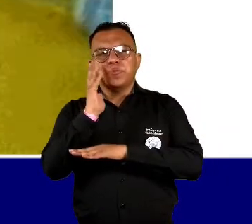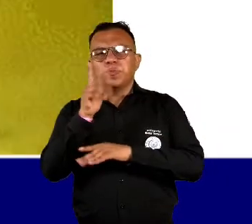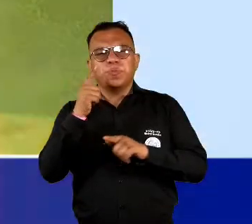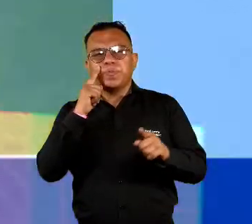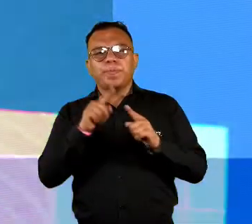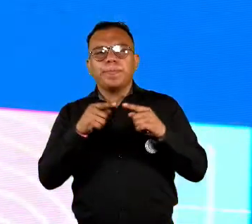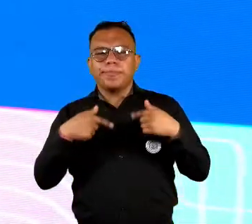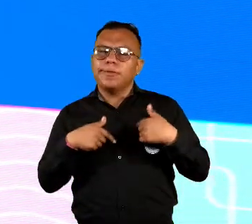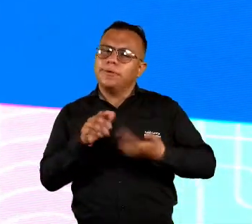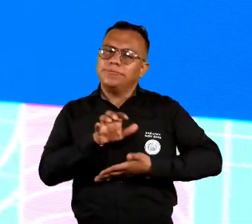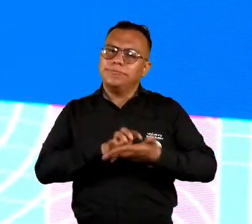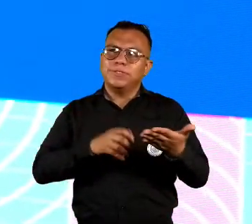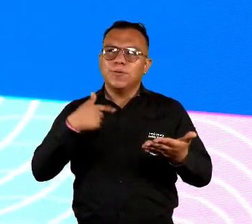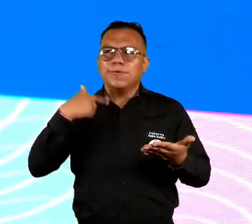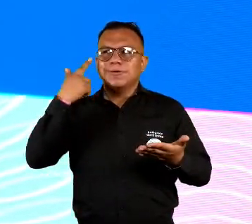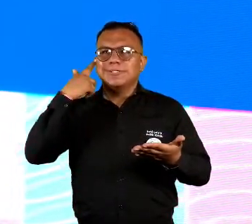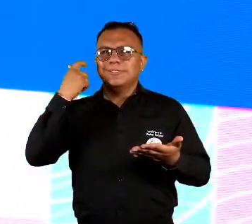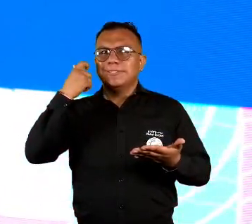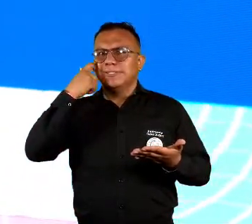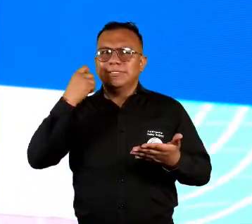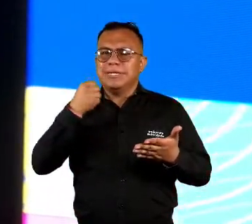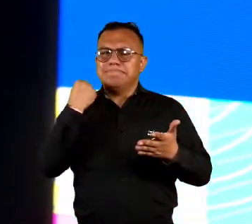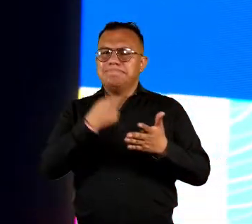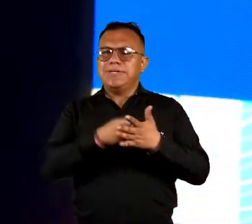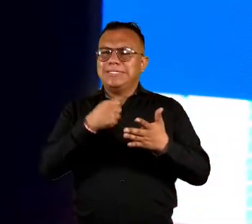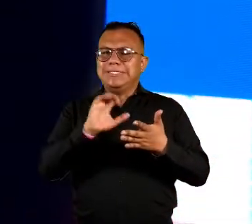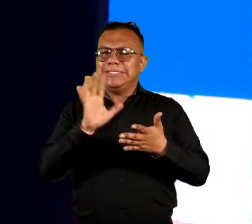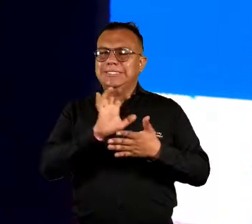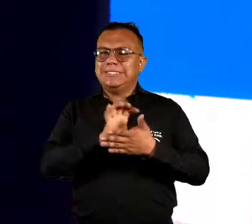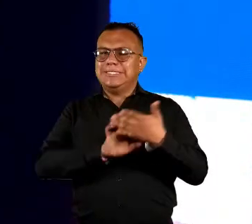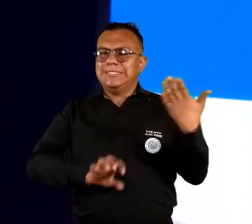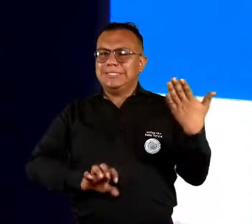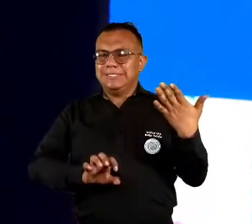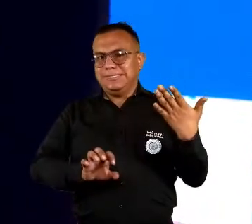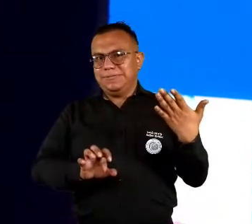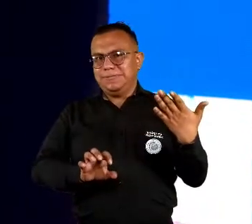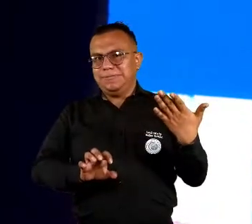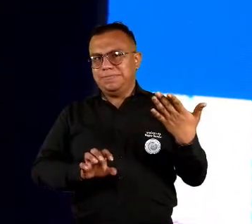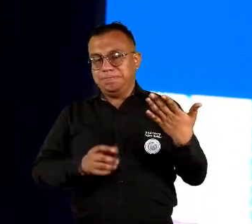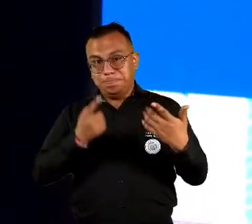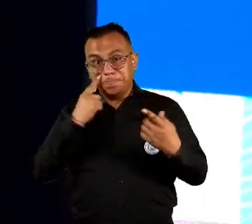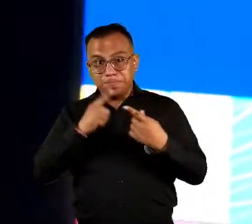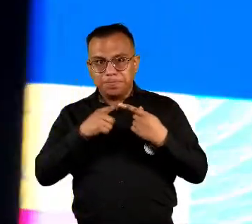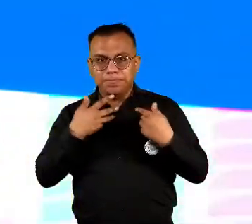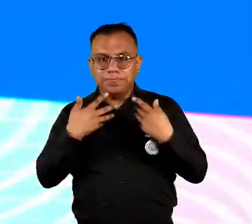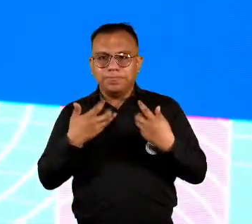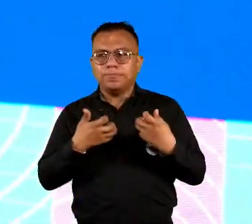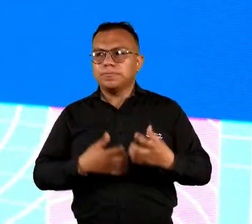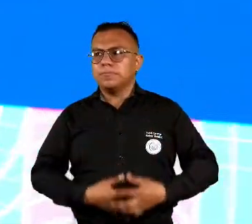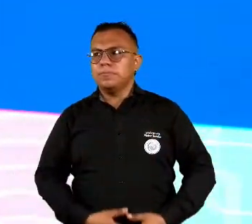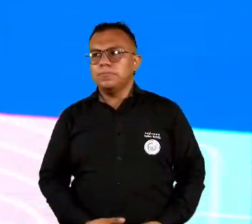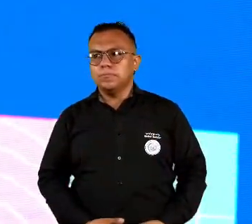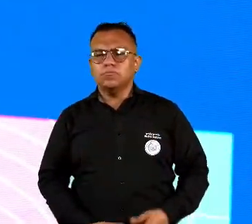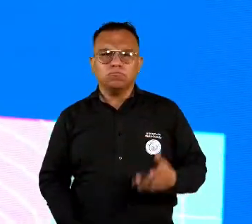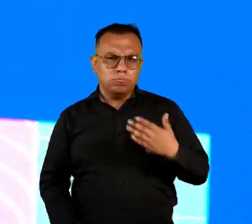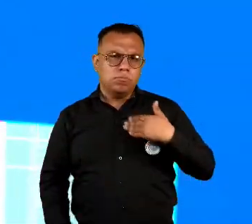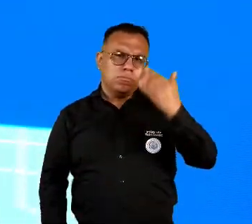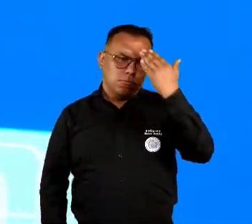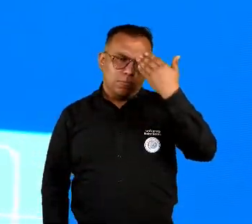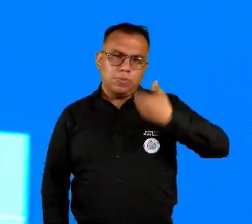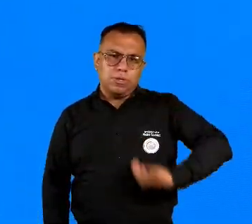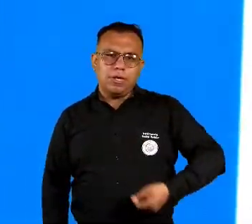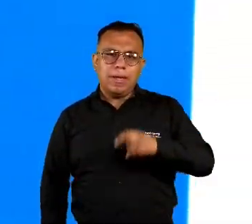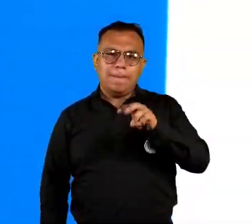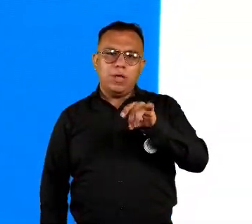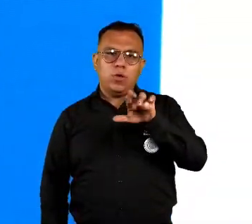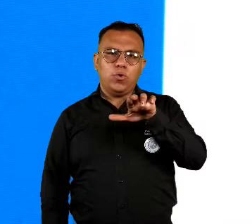disminuir el riesgo disminuir el riesgo de inserción en el mercado está Yo Soy Mauricio